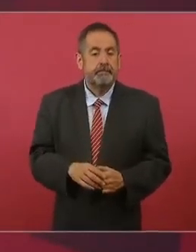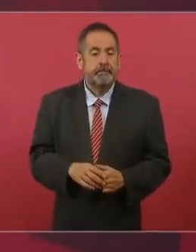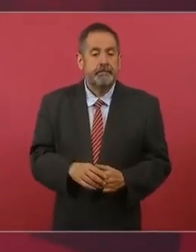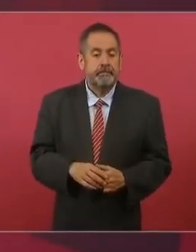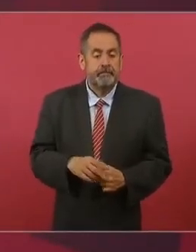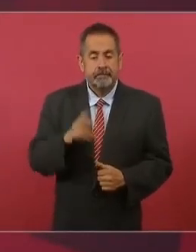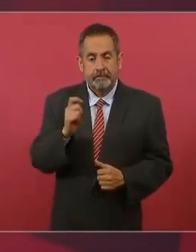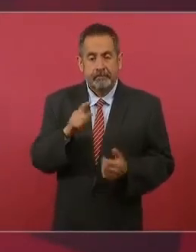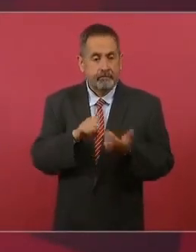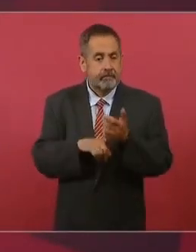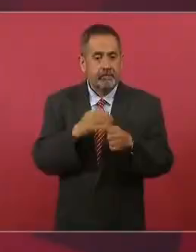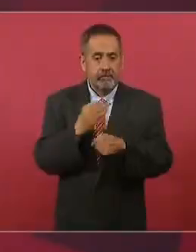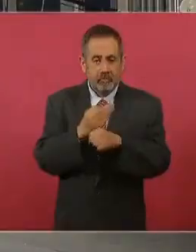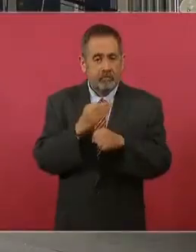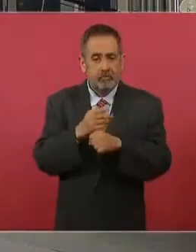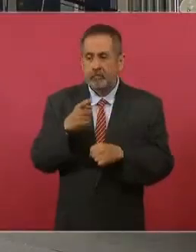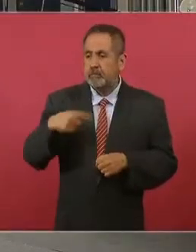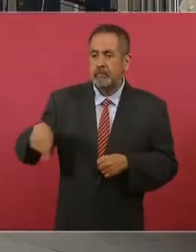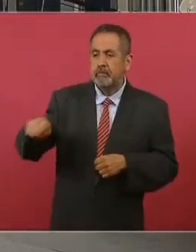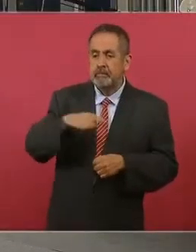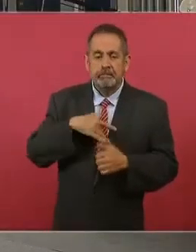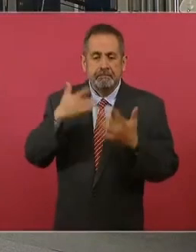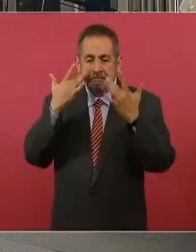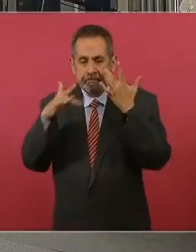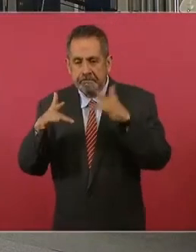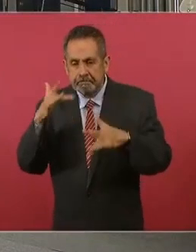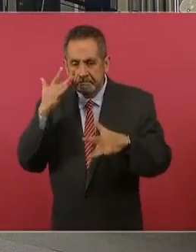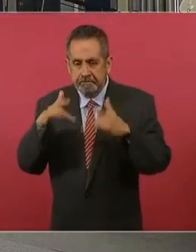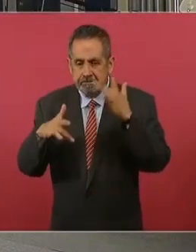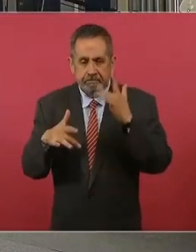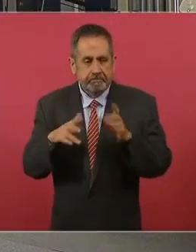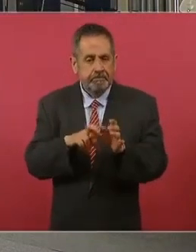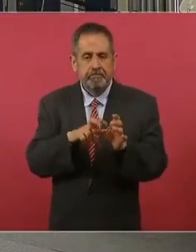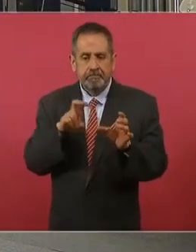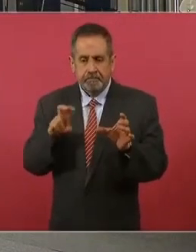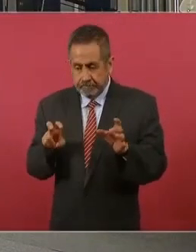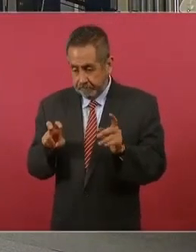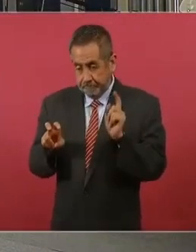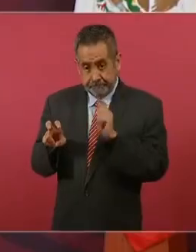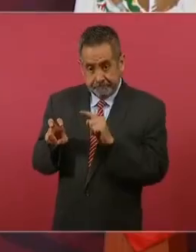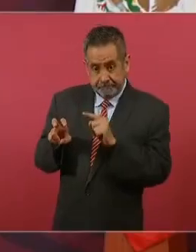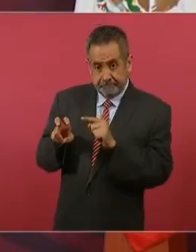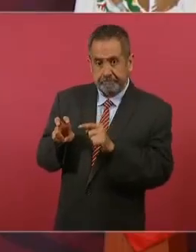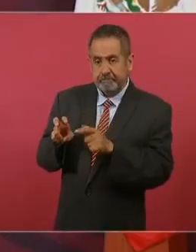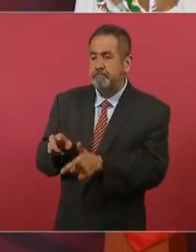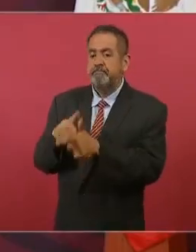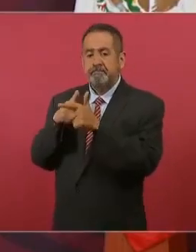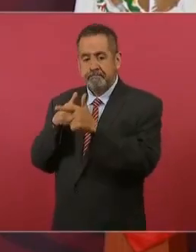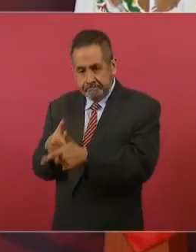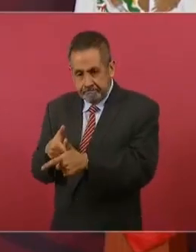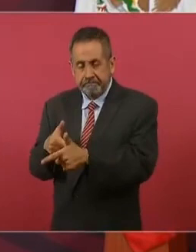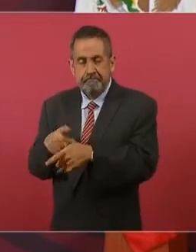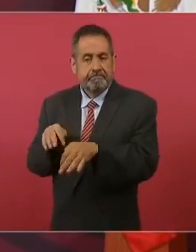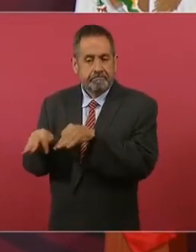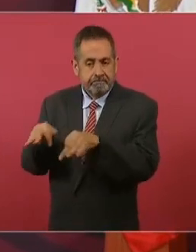que se estén dando estas renuncias, porque se busca darle